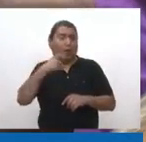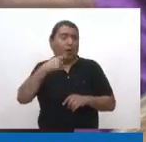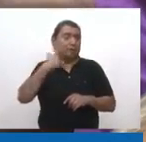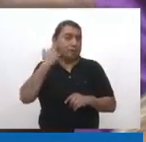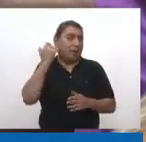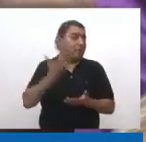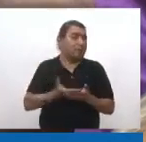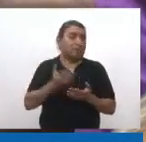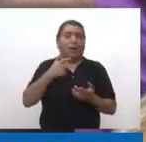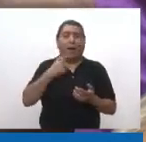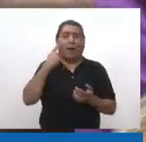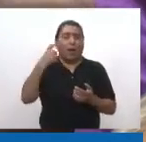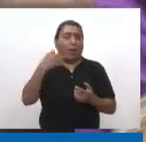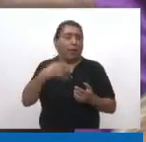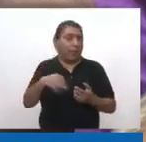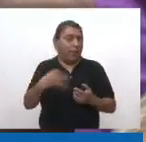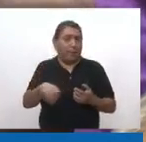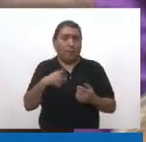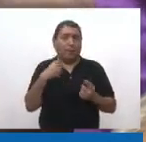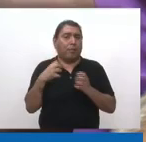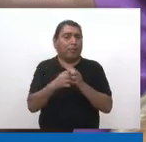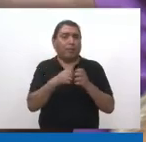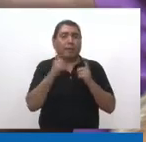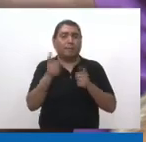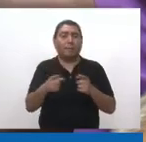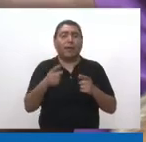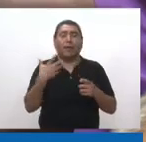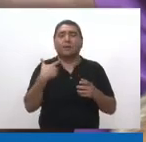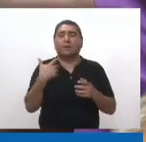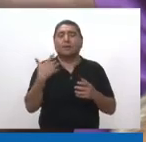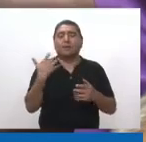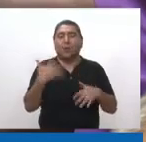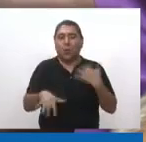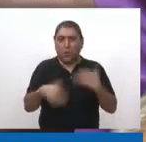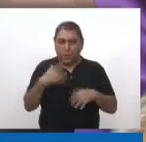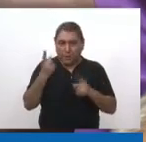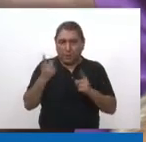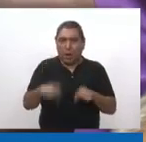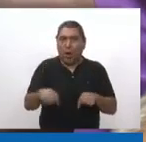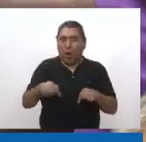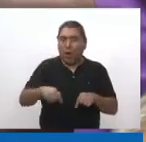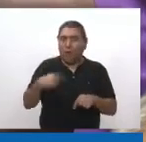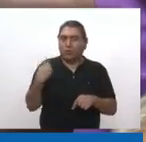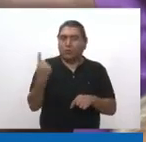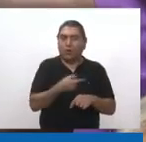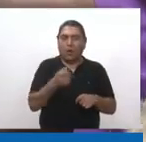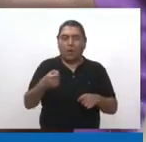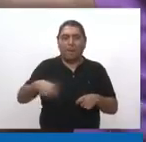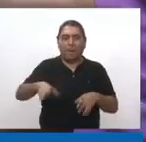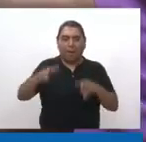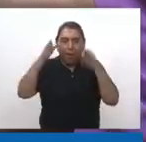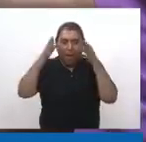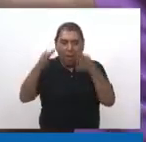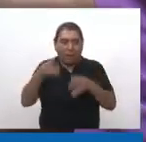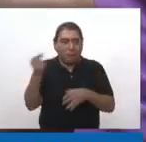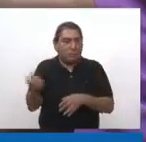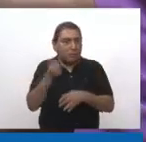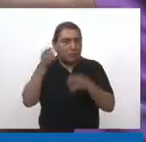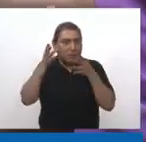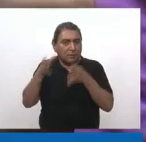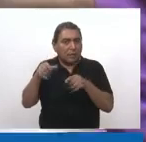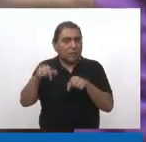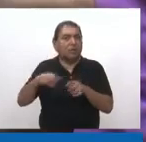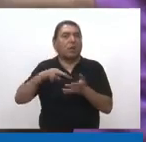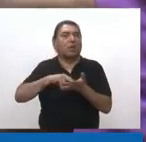modificar, creo que hay que hacerlo con urgencia, máxime cuando todos hoy estamos dándole importancia a lo que significa esto